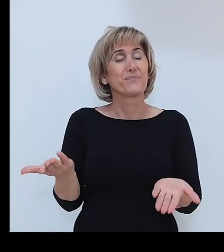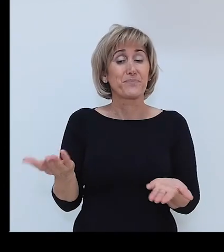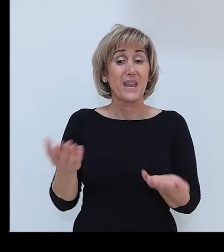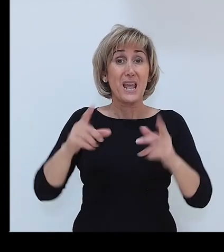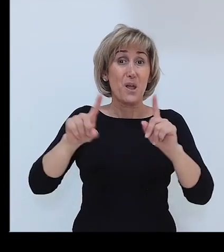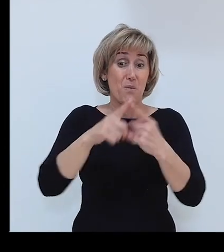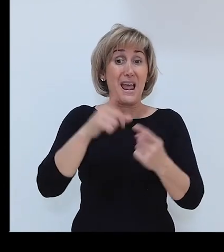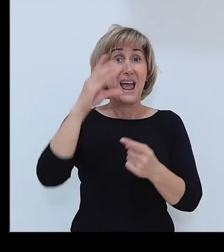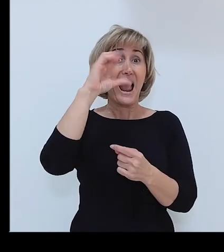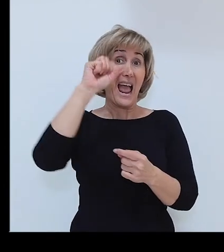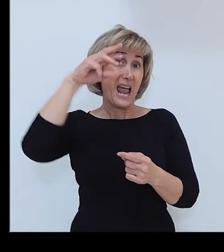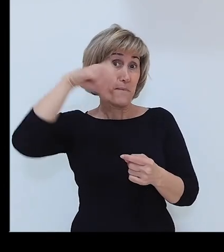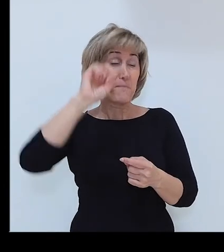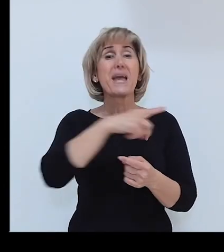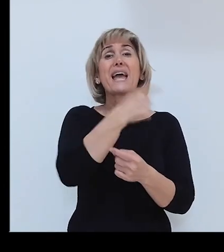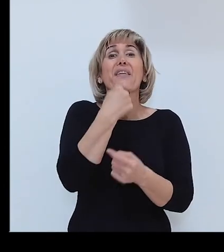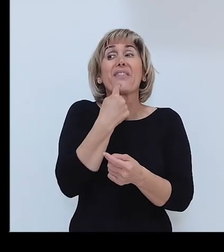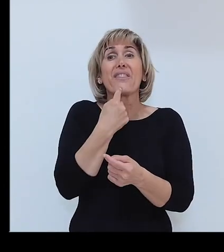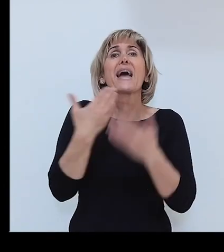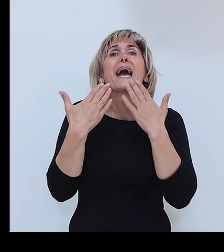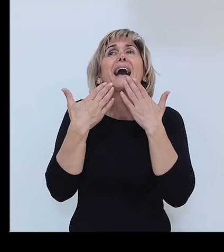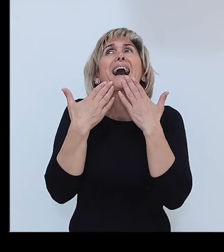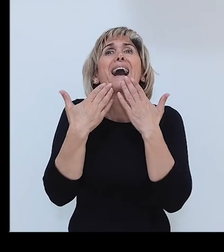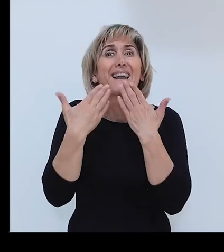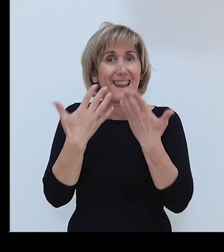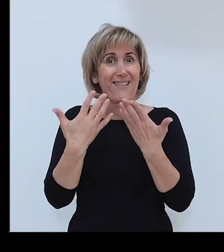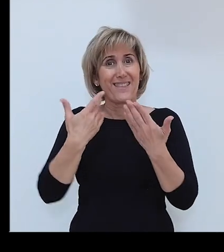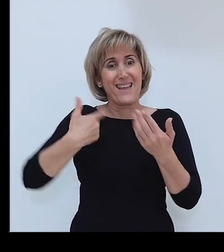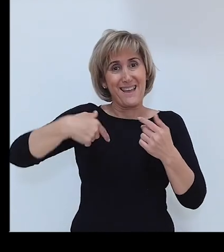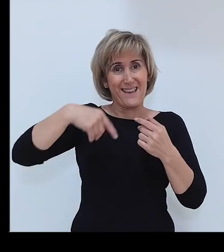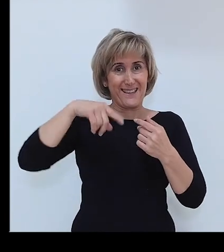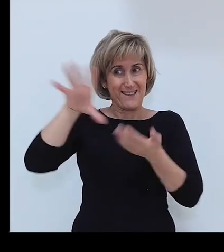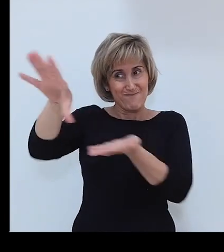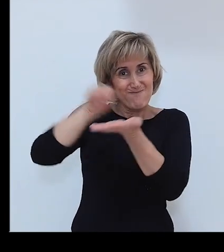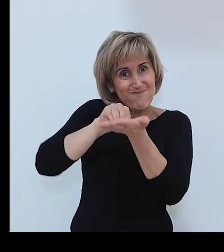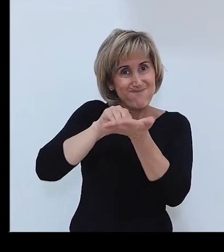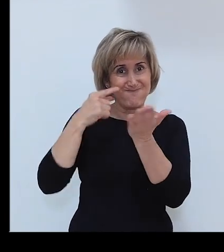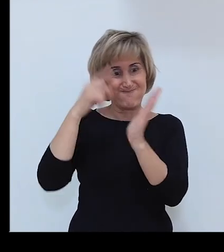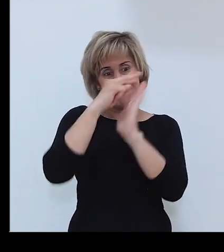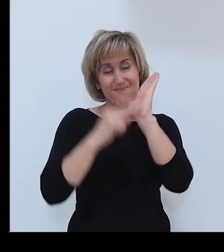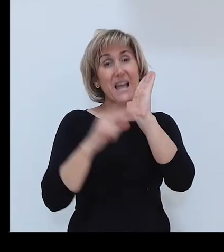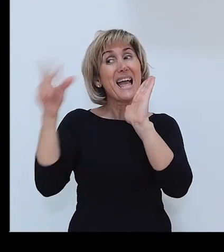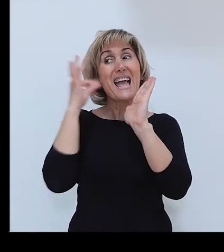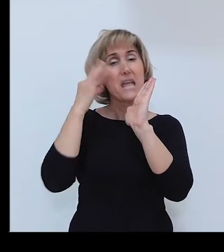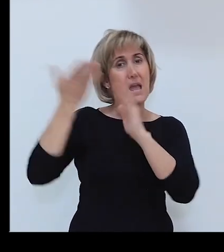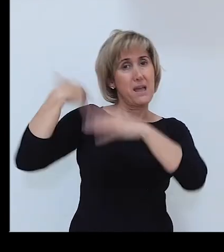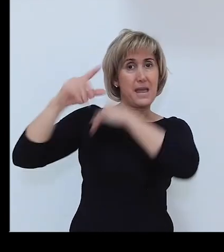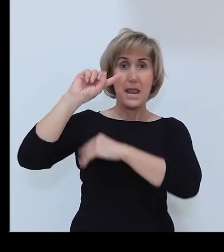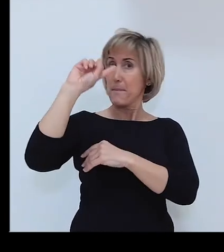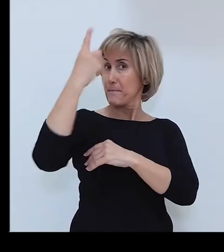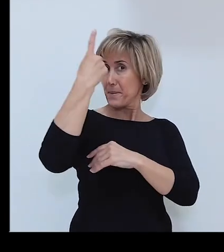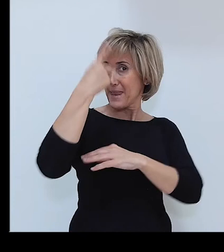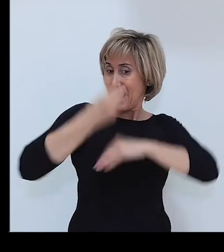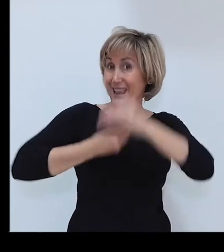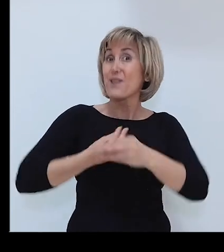Entonces, como habéis dicho, Carmen, ¿no? Como hemos dicho anteriormente, Carmen, sobre todo, que gracias por haberlo sacado a colación, pues claro,